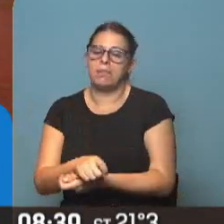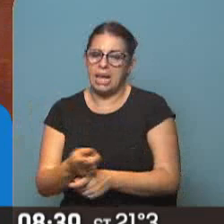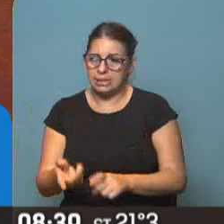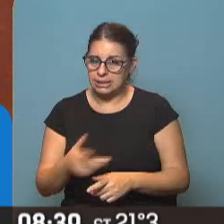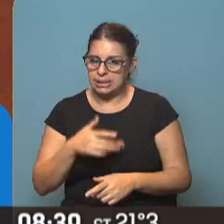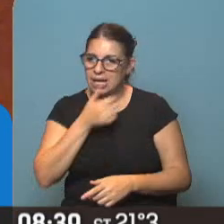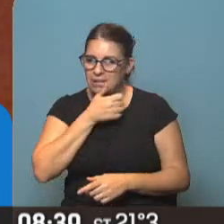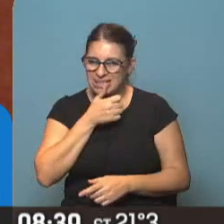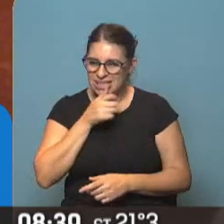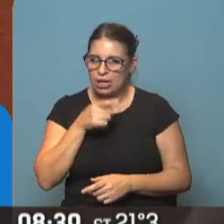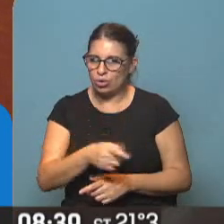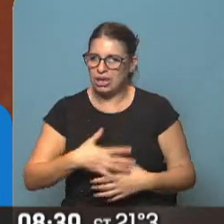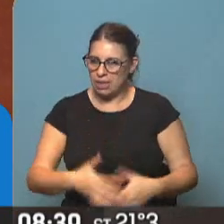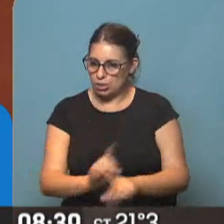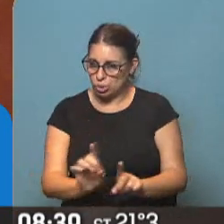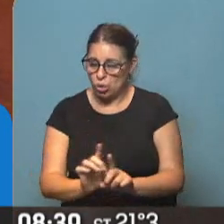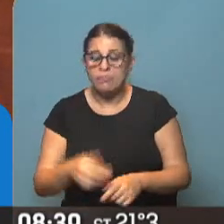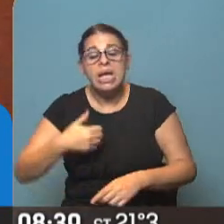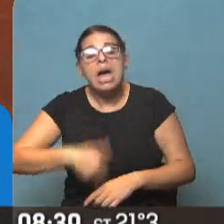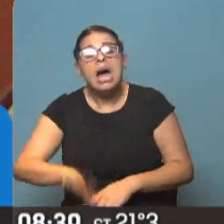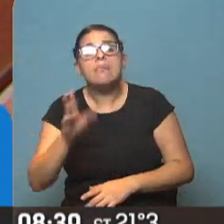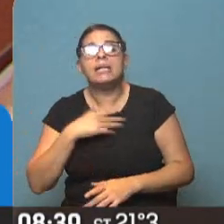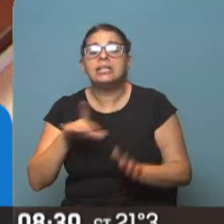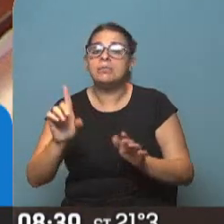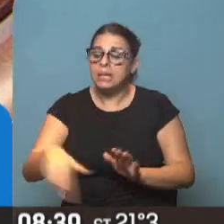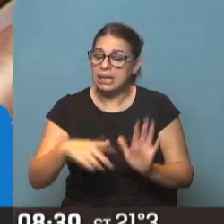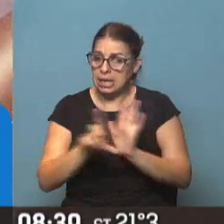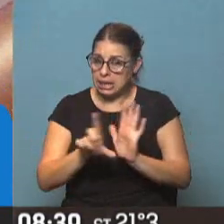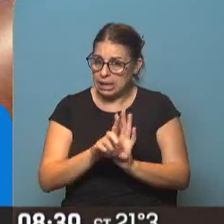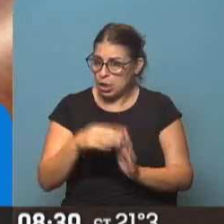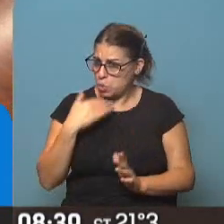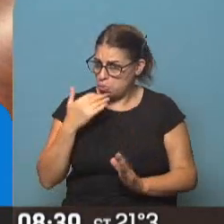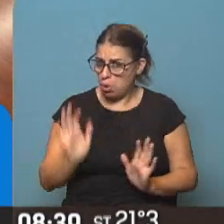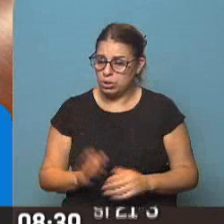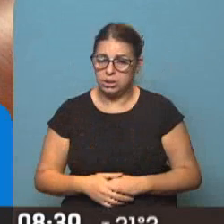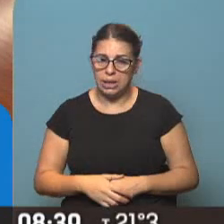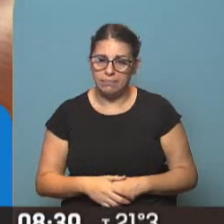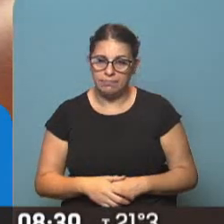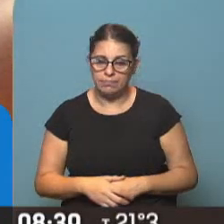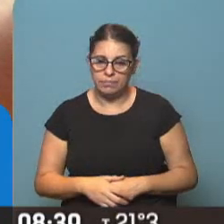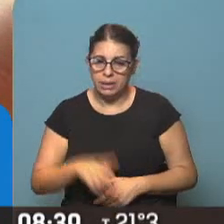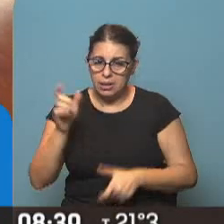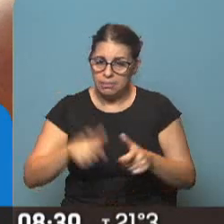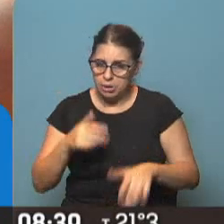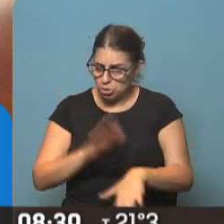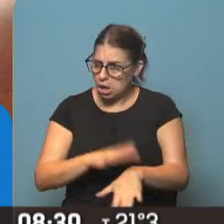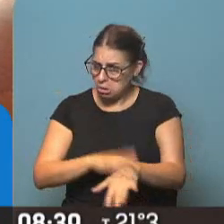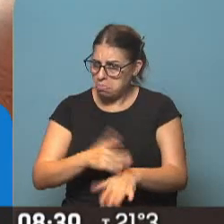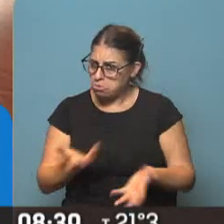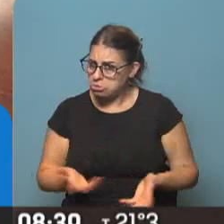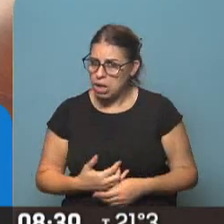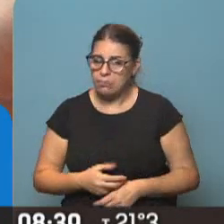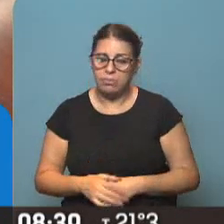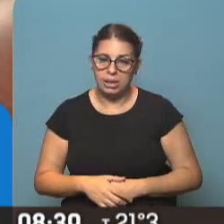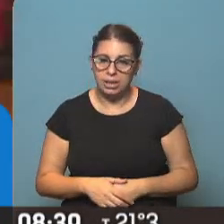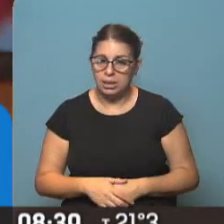método anticonceptivo ni que a partir de que es legal pues no no importa eso no la gente es responsable y no va